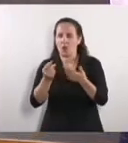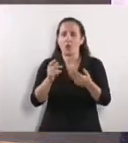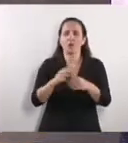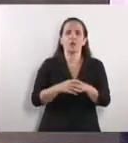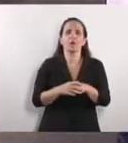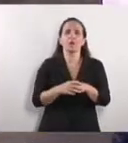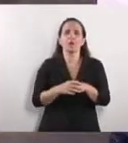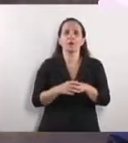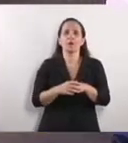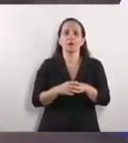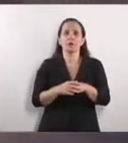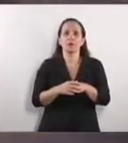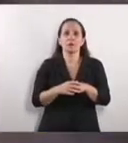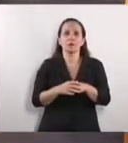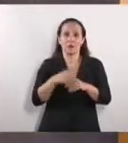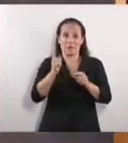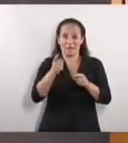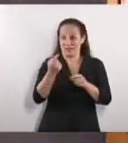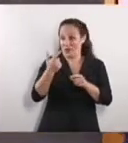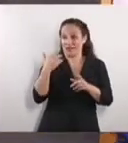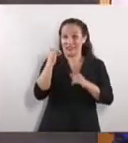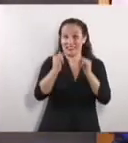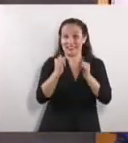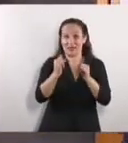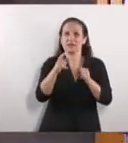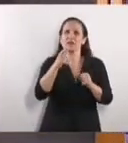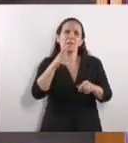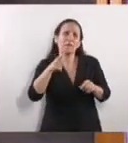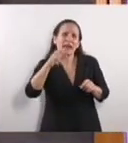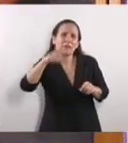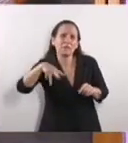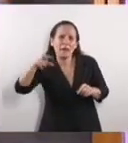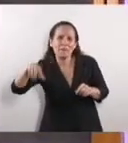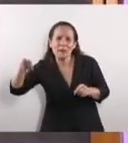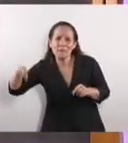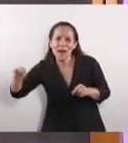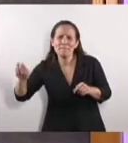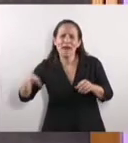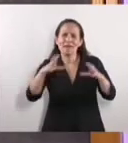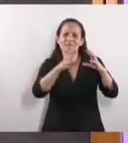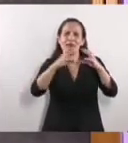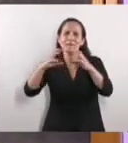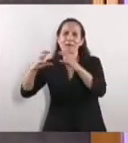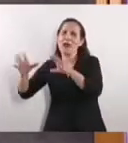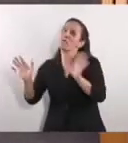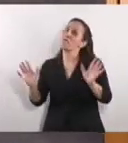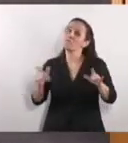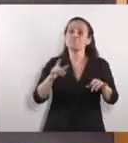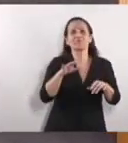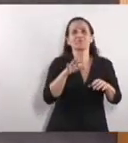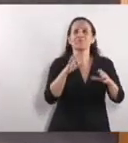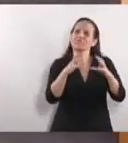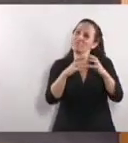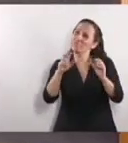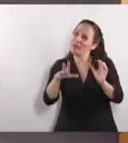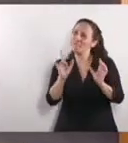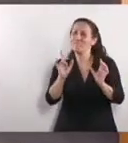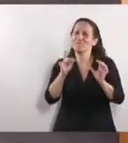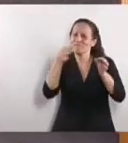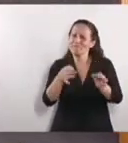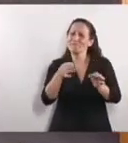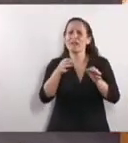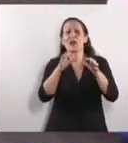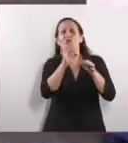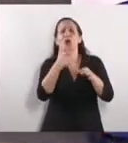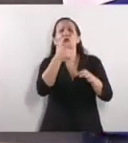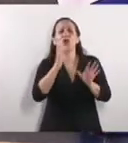representar esto que estaba diciendo yo recién. Unos panes, unos pancitos. Unos panes, sí, unos panes o unos glóbulos rojos. Ah, perfecto. ¿Son así Unos glóbulos achoraditos?